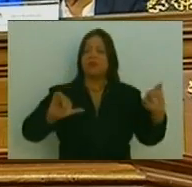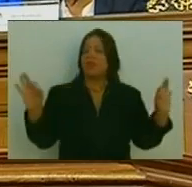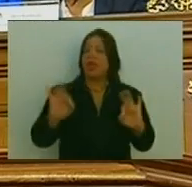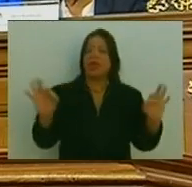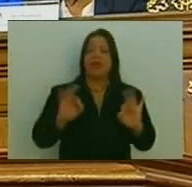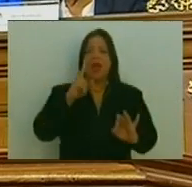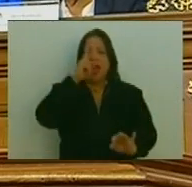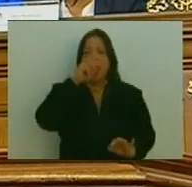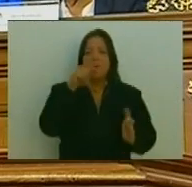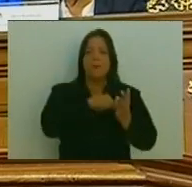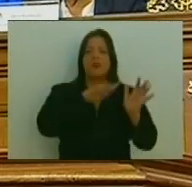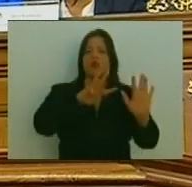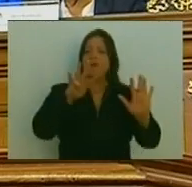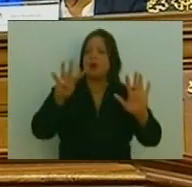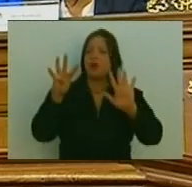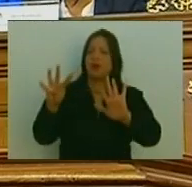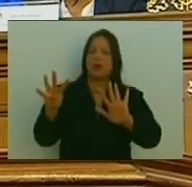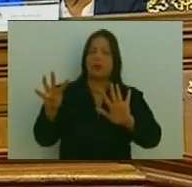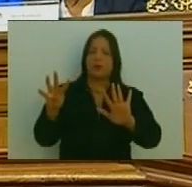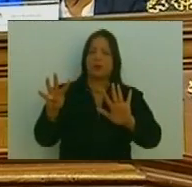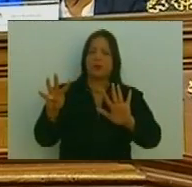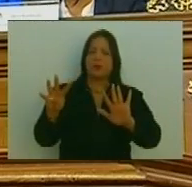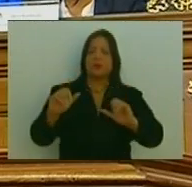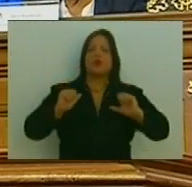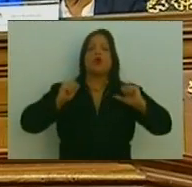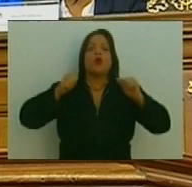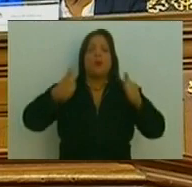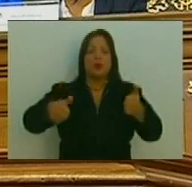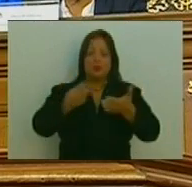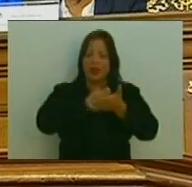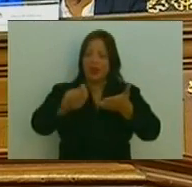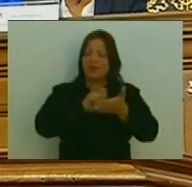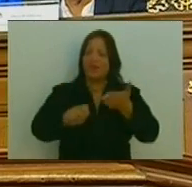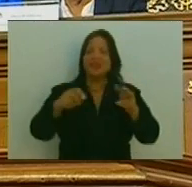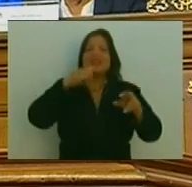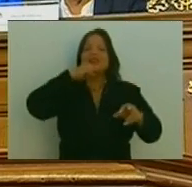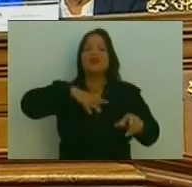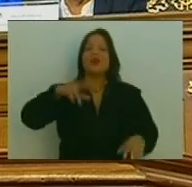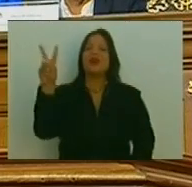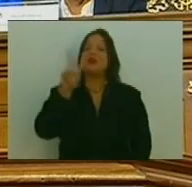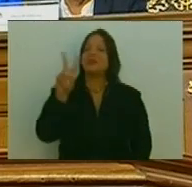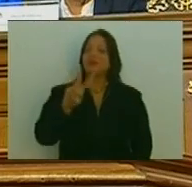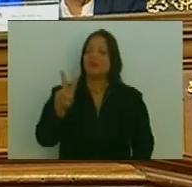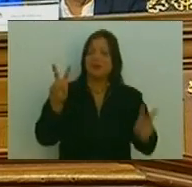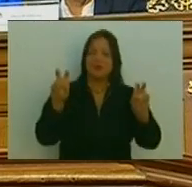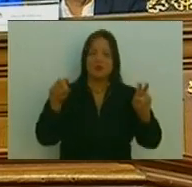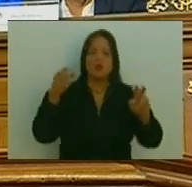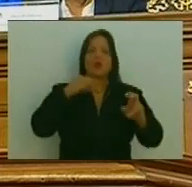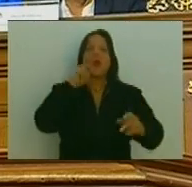el año 1999, comenzó a escribirse una nueva historia cuando se le